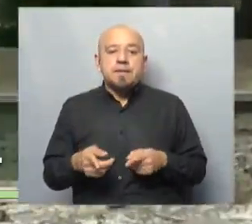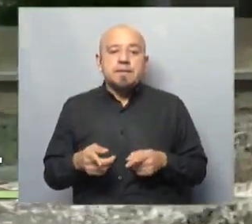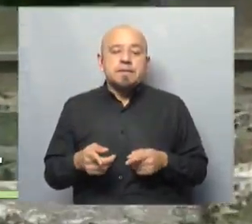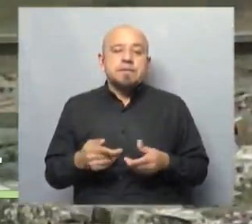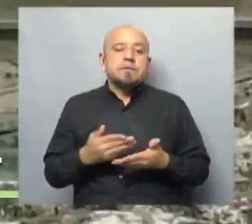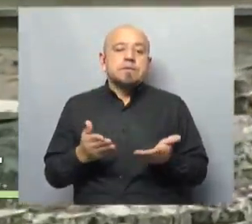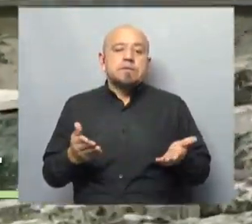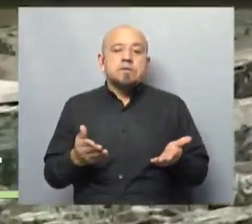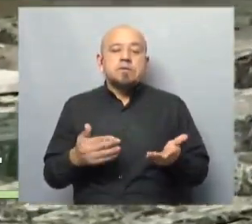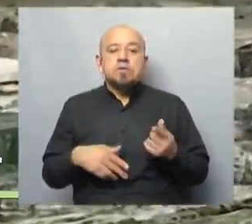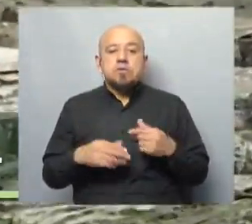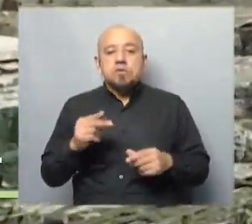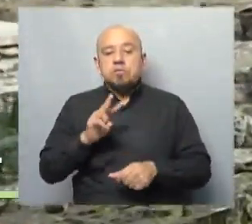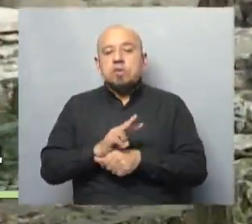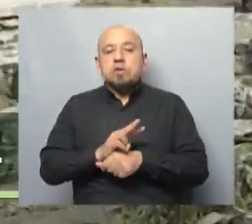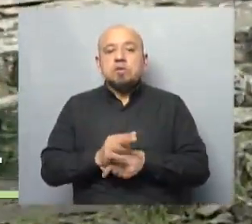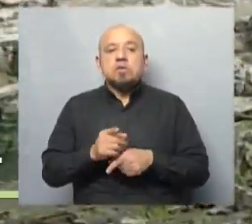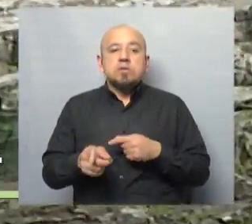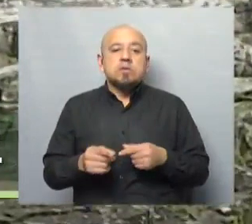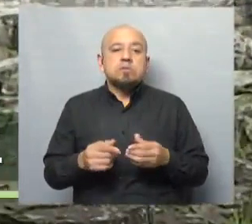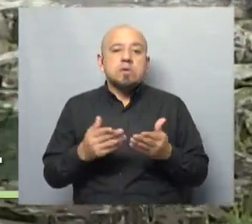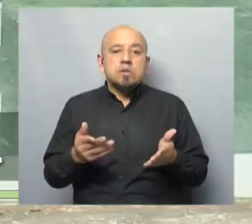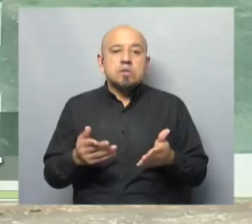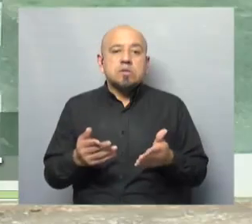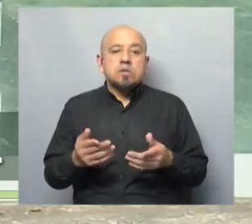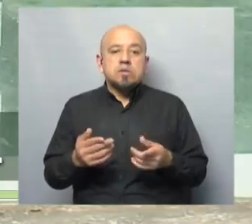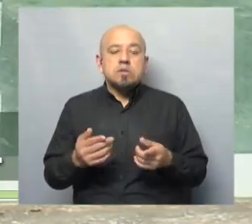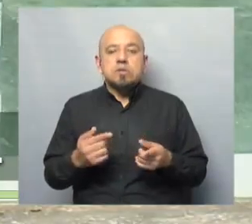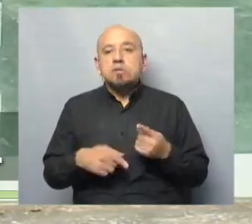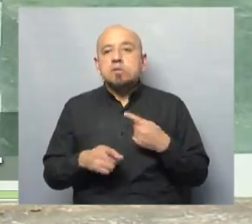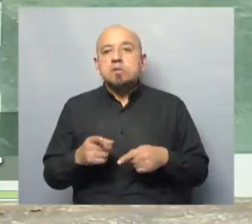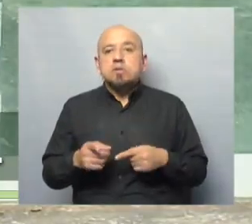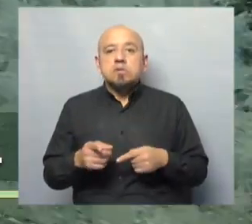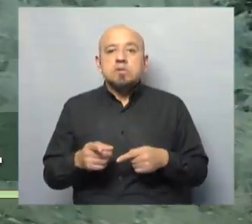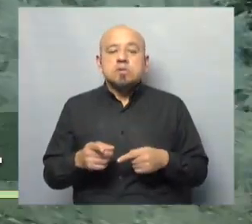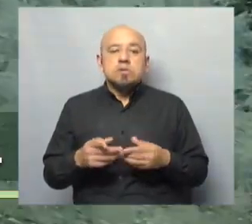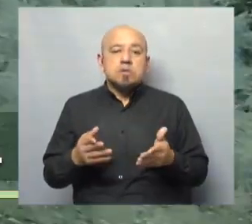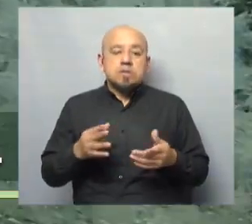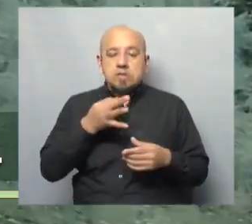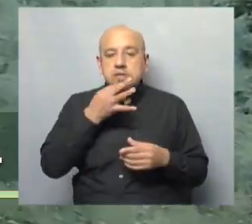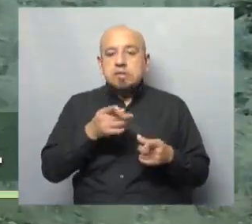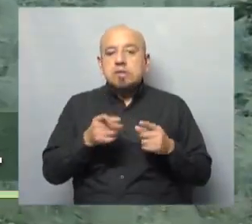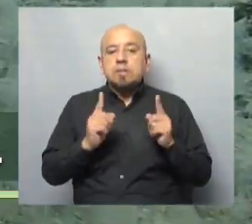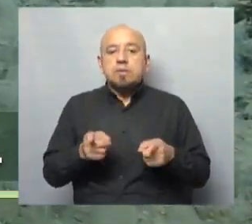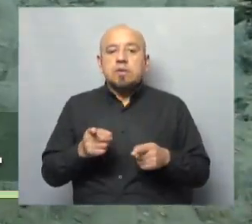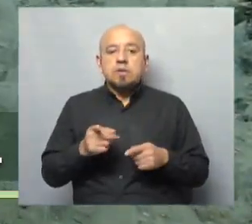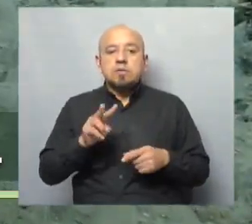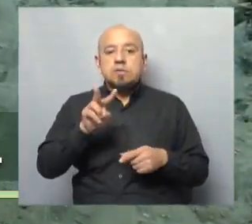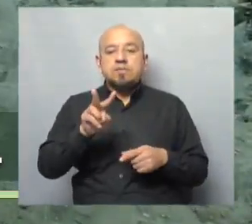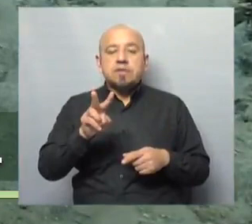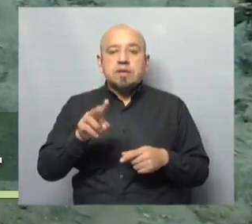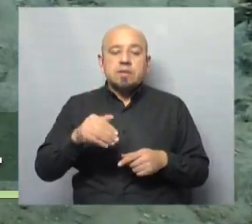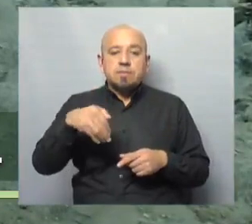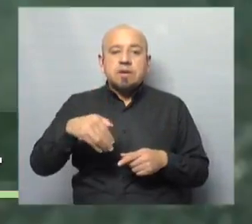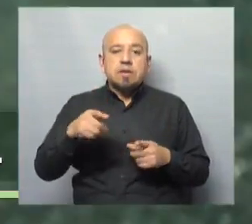al cuidado y vigilancia del parque para que sea un lugar para todos y todas resalta el comunicado en igual sentido virginia martínez la presidenta